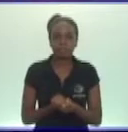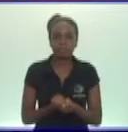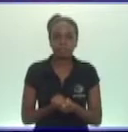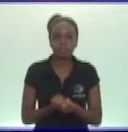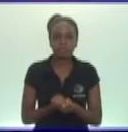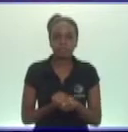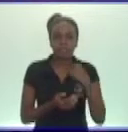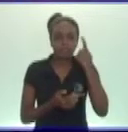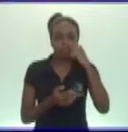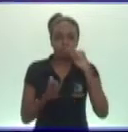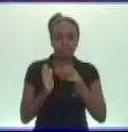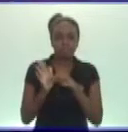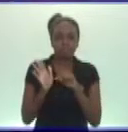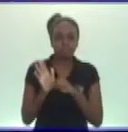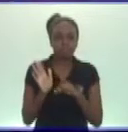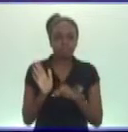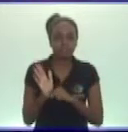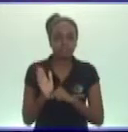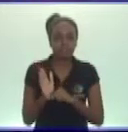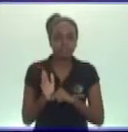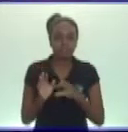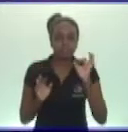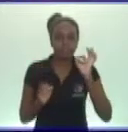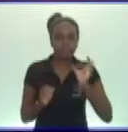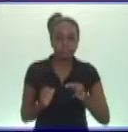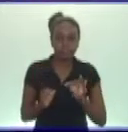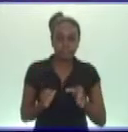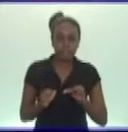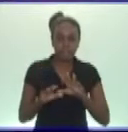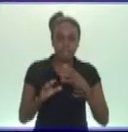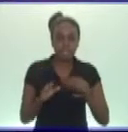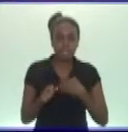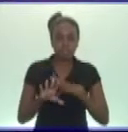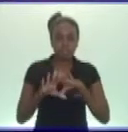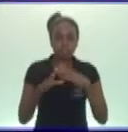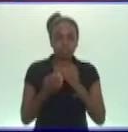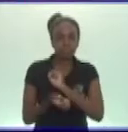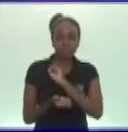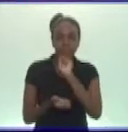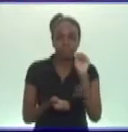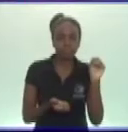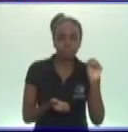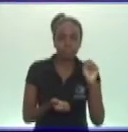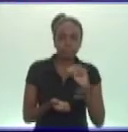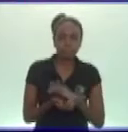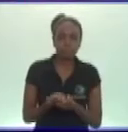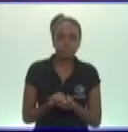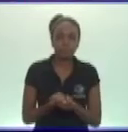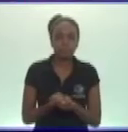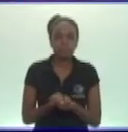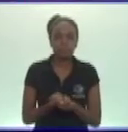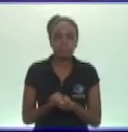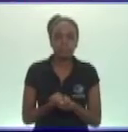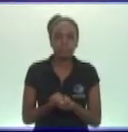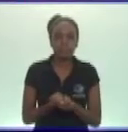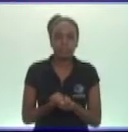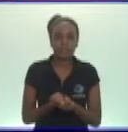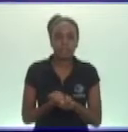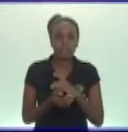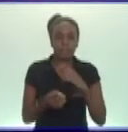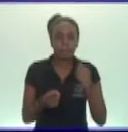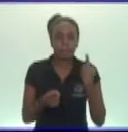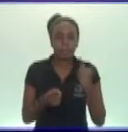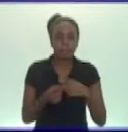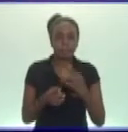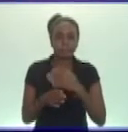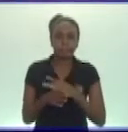El carácter fantástico y a la vez realista que alcanza a tener y los recursos formales, recursos artísticos que ha